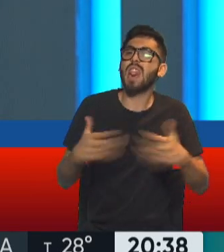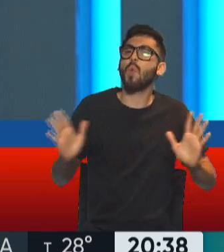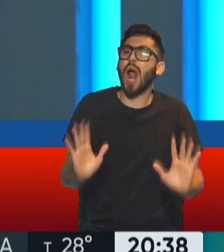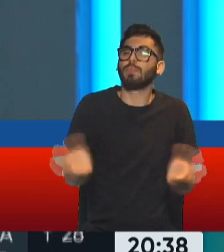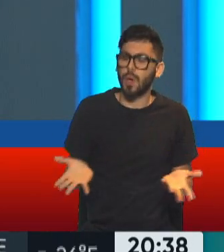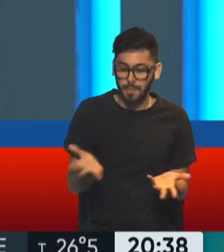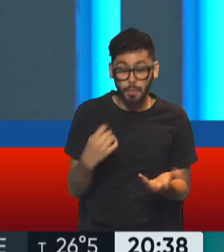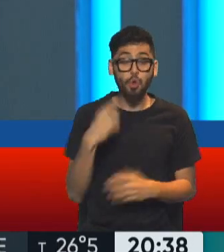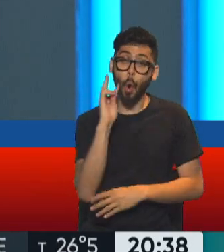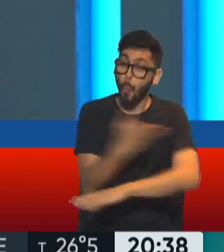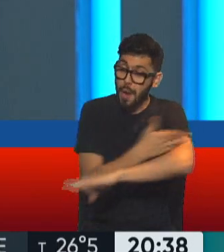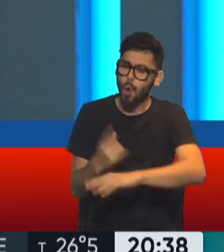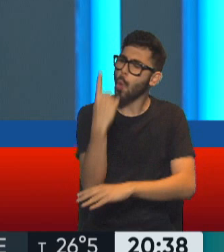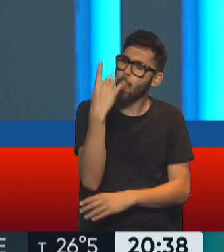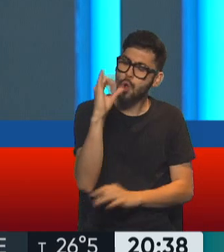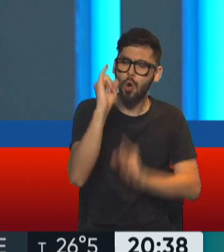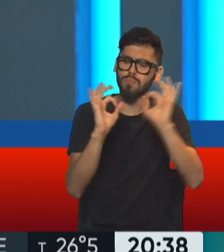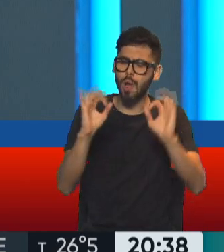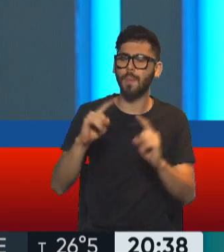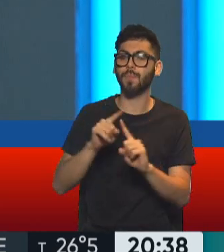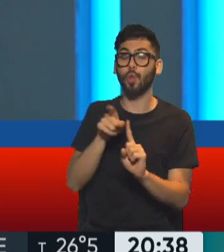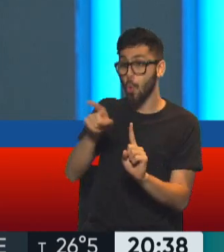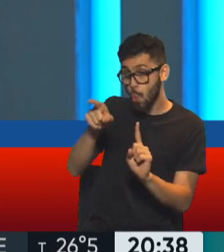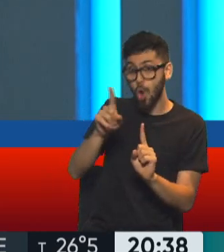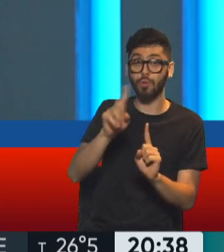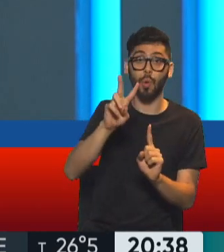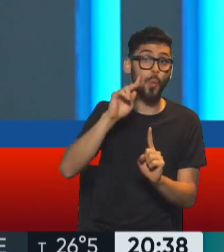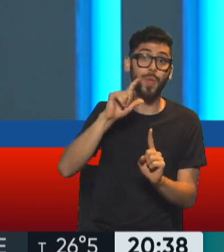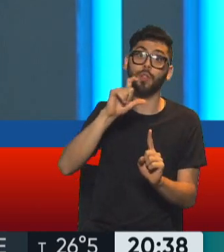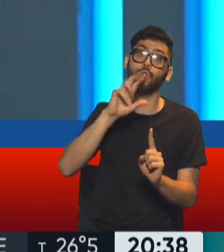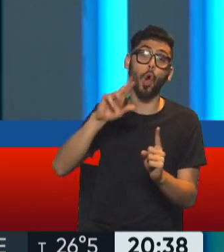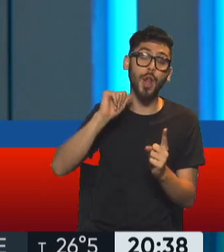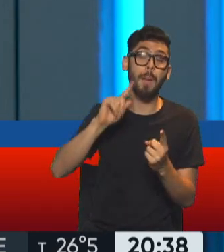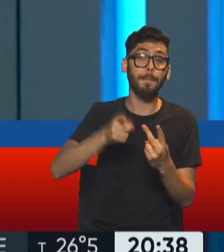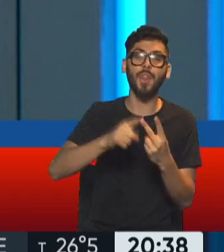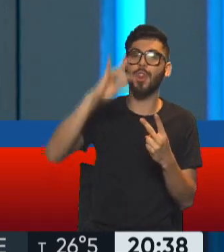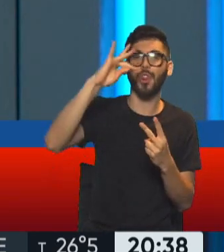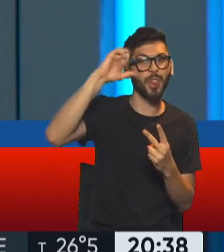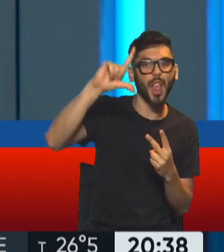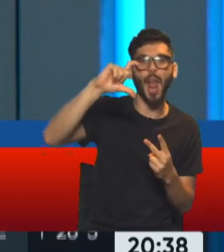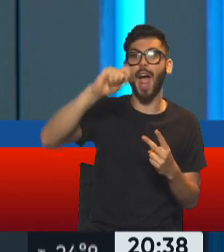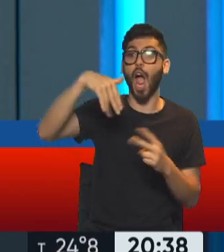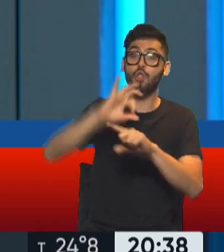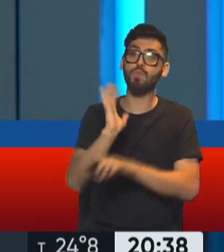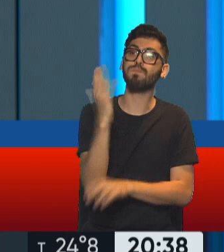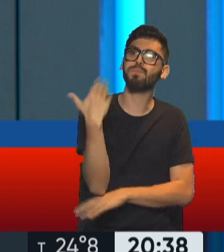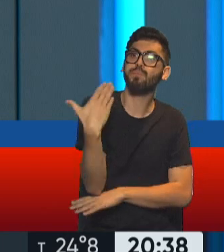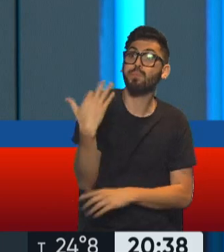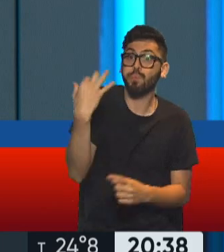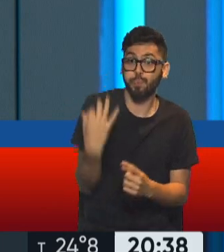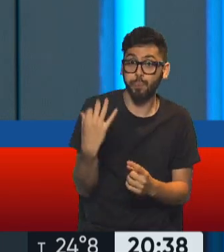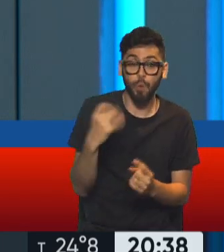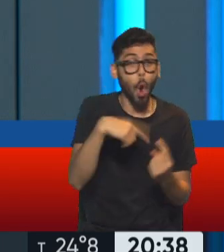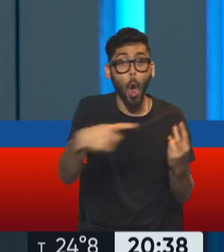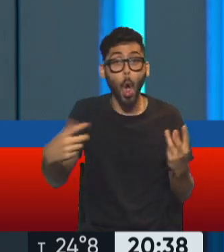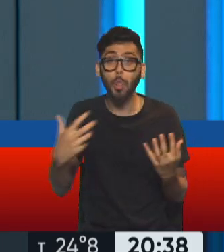tuvieron consistencia fueron vos, Victoria y Del Caño. Los únicos que tenían algo para decir. Ahora. La sensación es que los